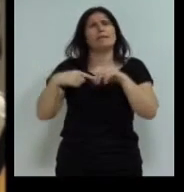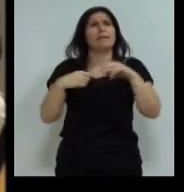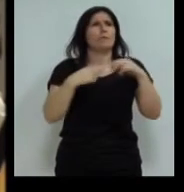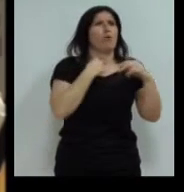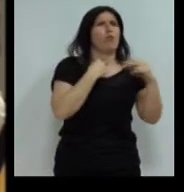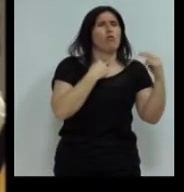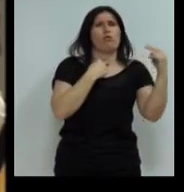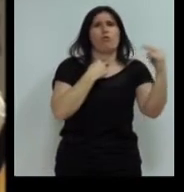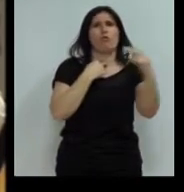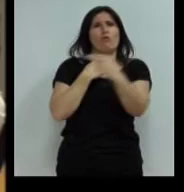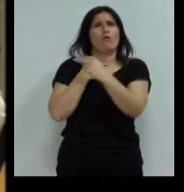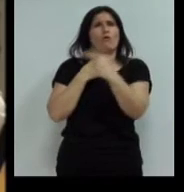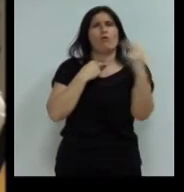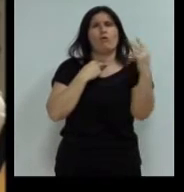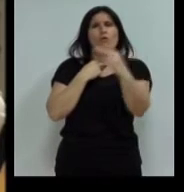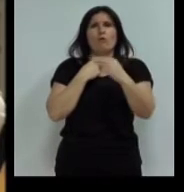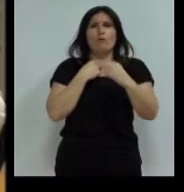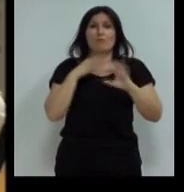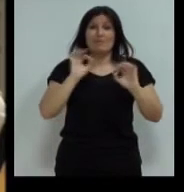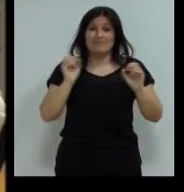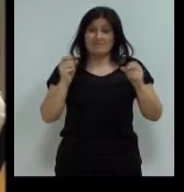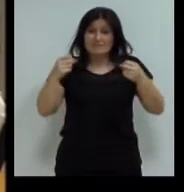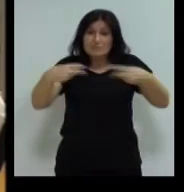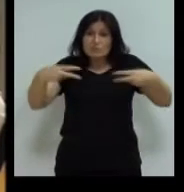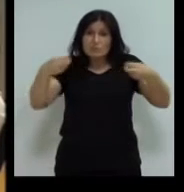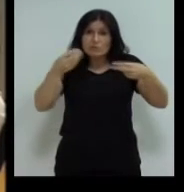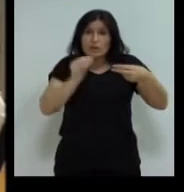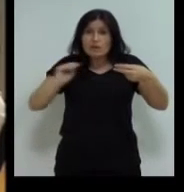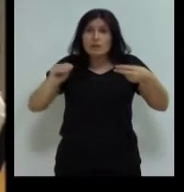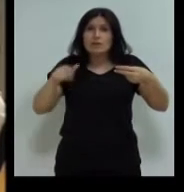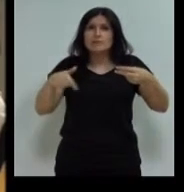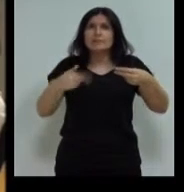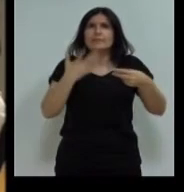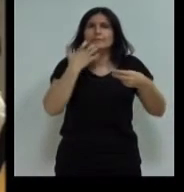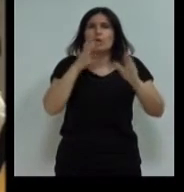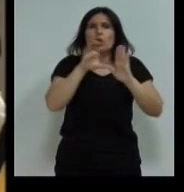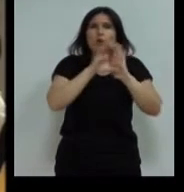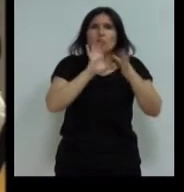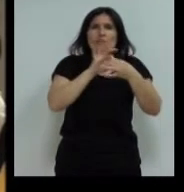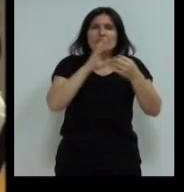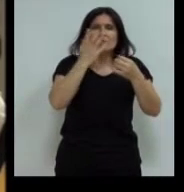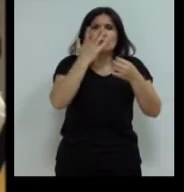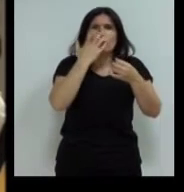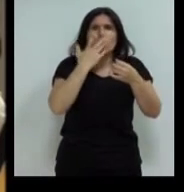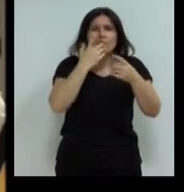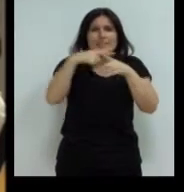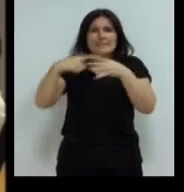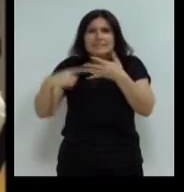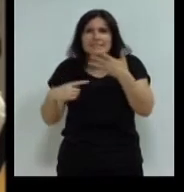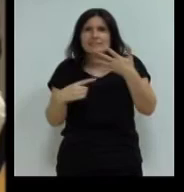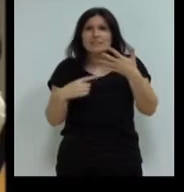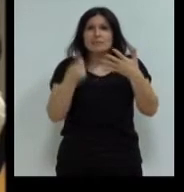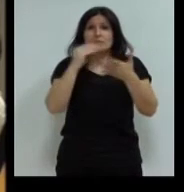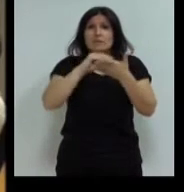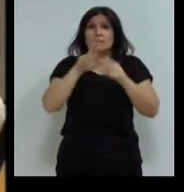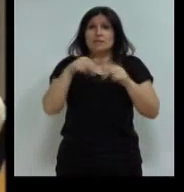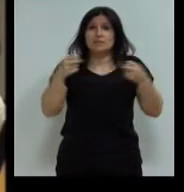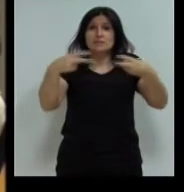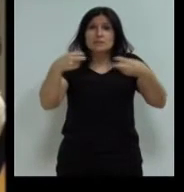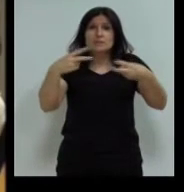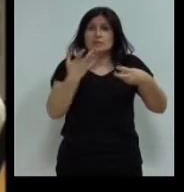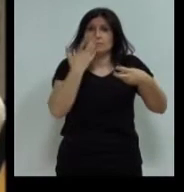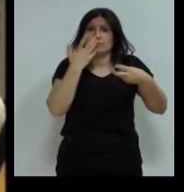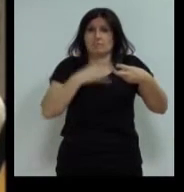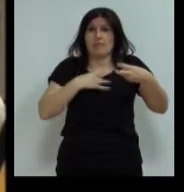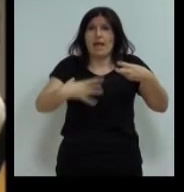claro, enfréntate a esto desde los subtítulos, con el código de colores, pero es que hay un momento que el código de colores es blanco. Quiero decir que hay 4 Hay